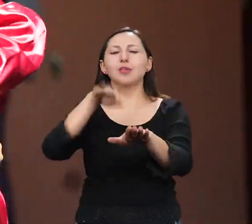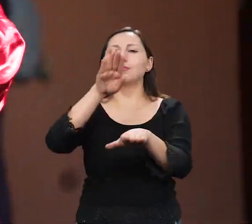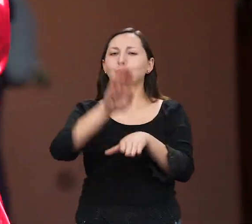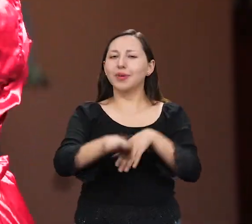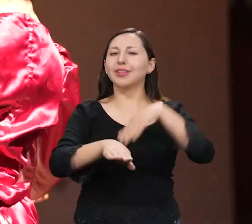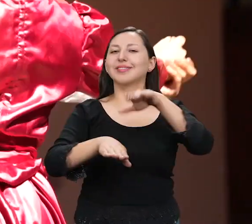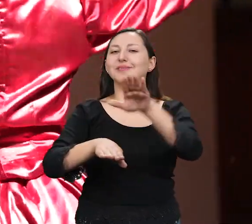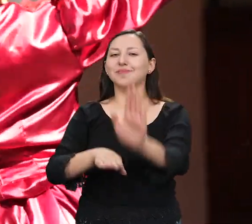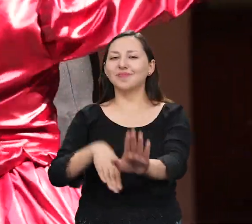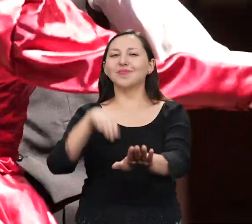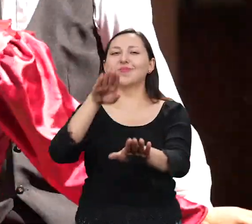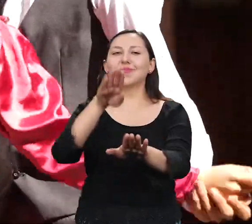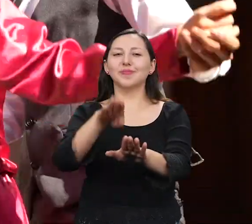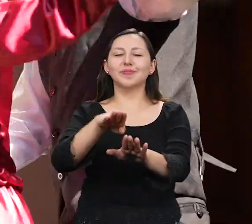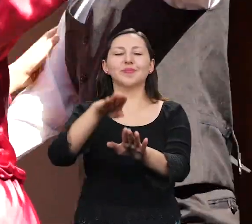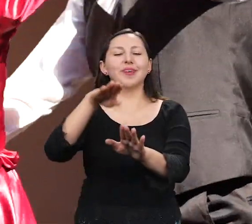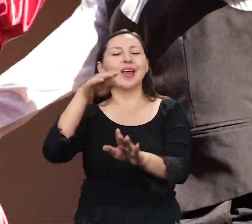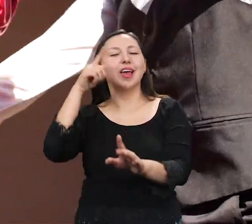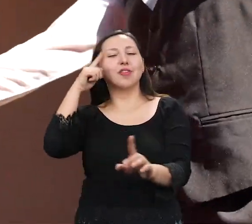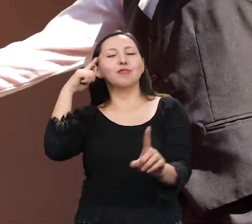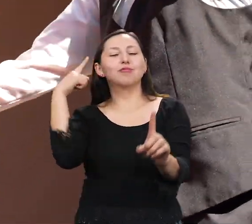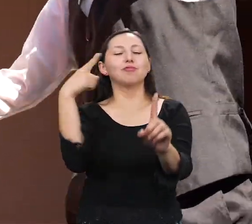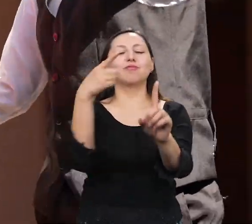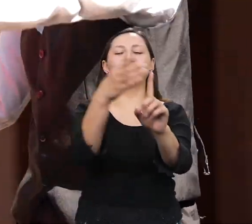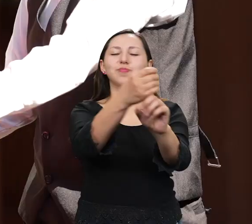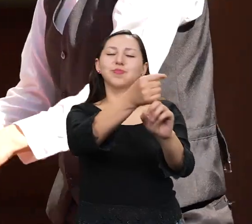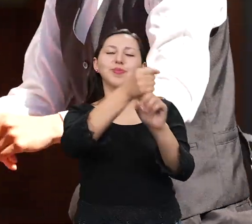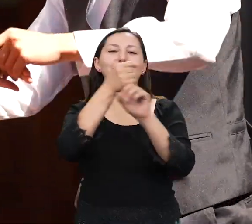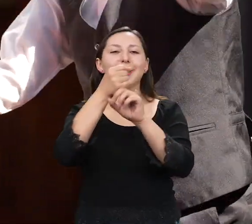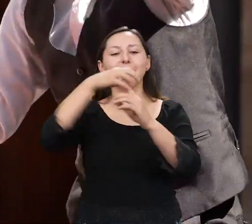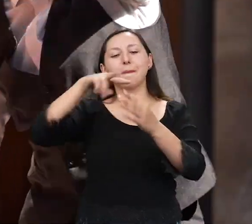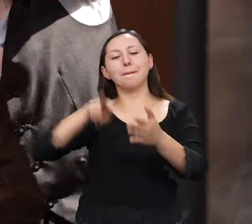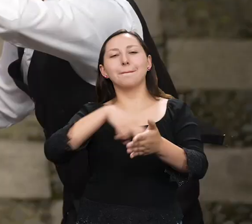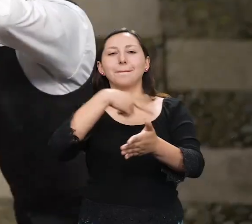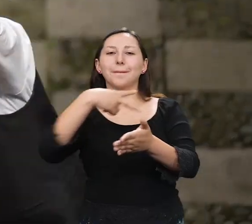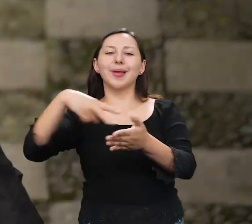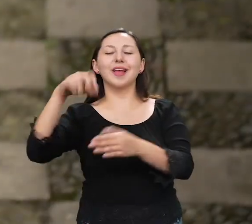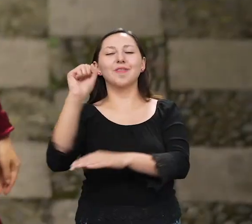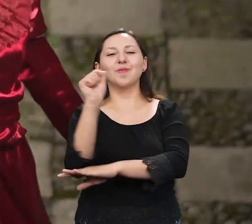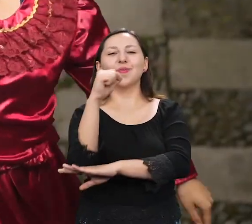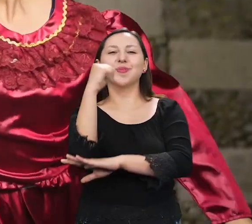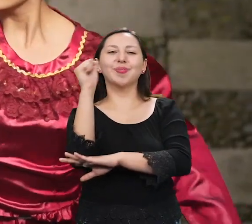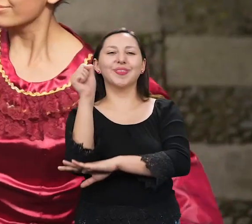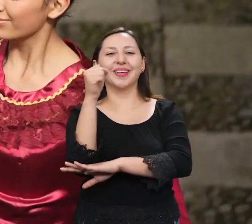llegar a ser un gran bailarín. Pero es mejor que mi vida se devore.